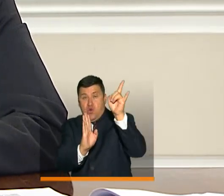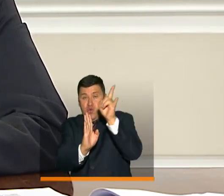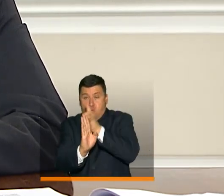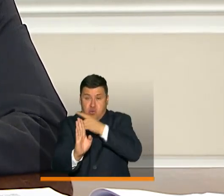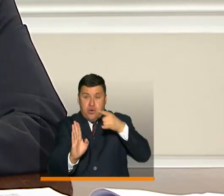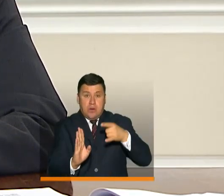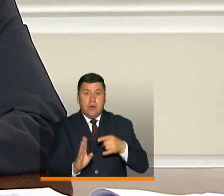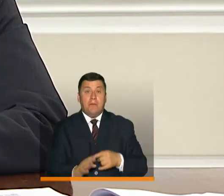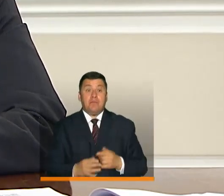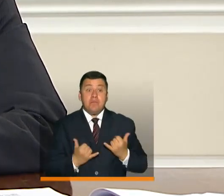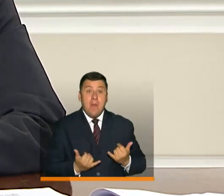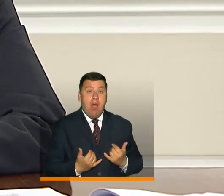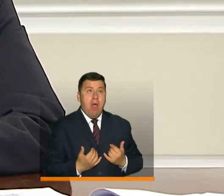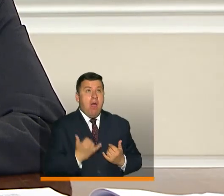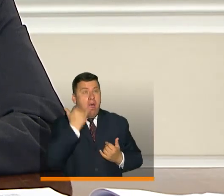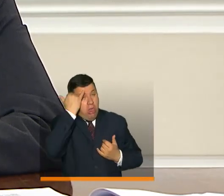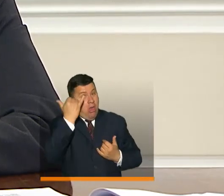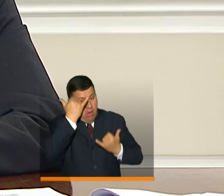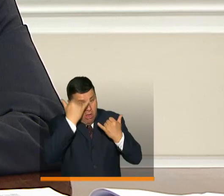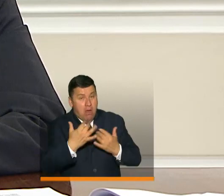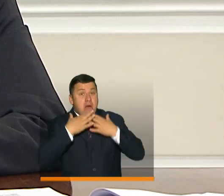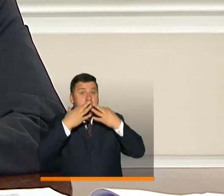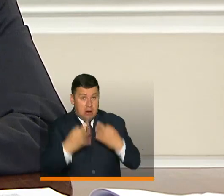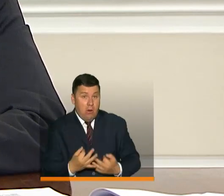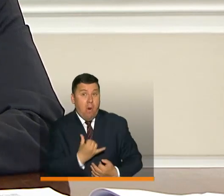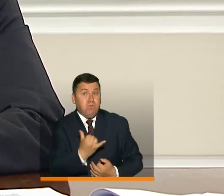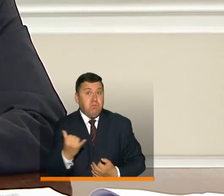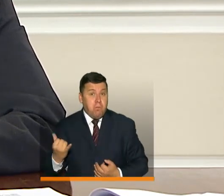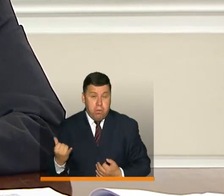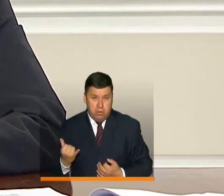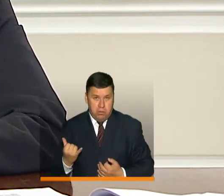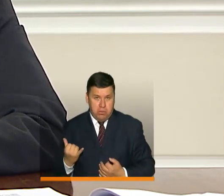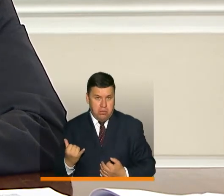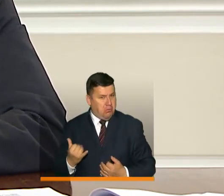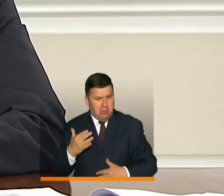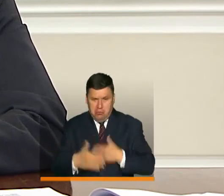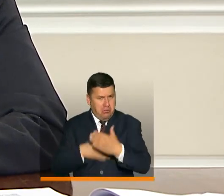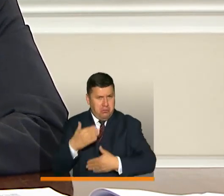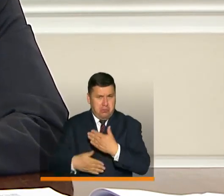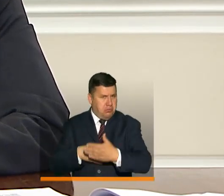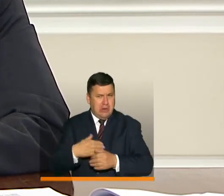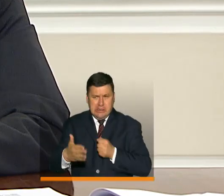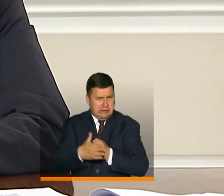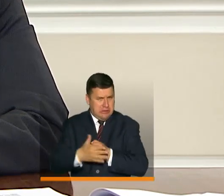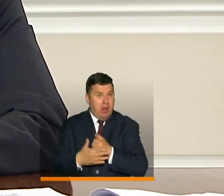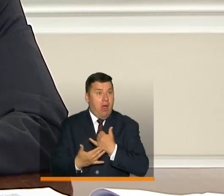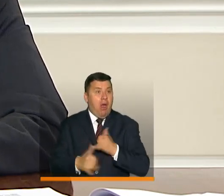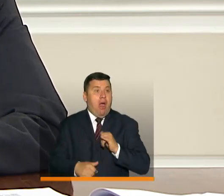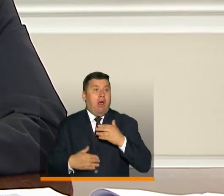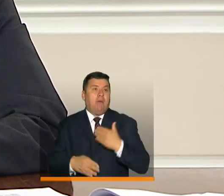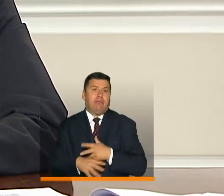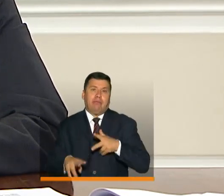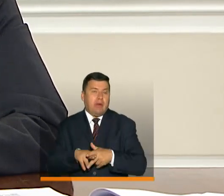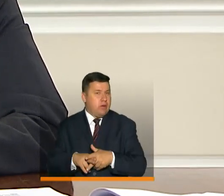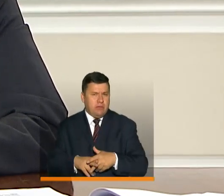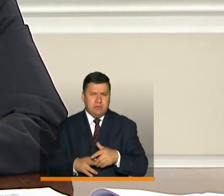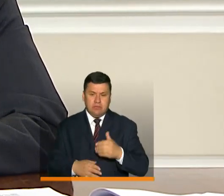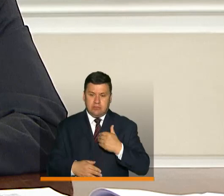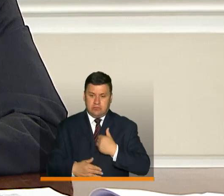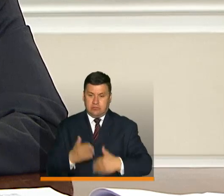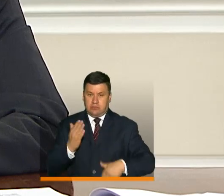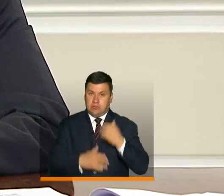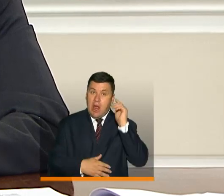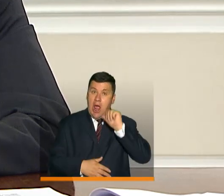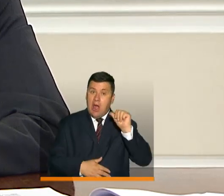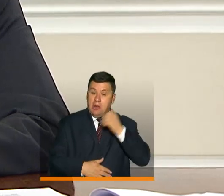es una realidad que hemos puesto en marcha en este gobierno y no la para nadie. Como usted dijo, presidente, cuando arrancó el gobierno